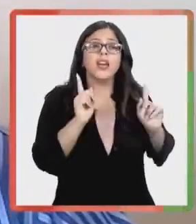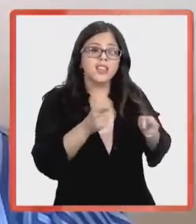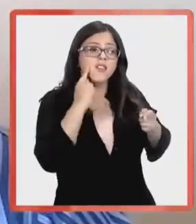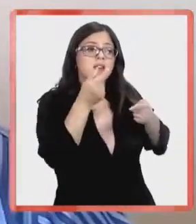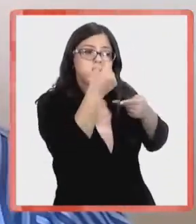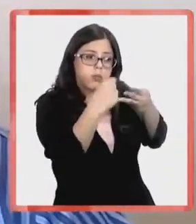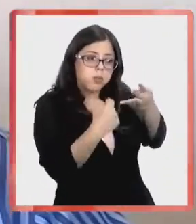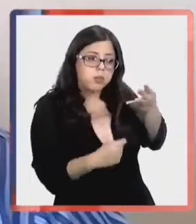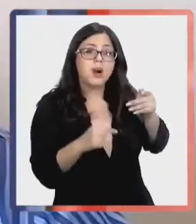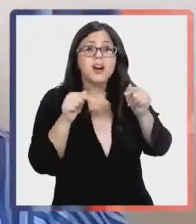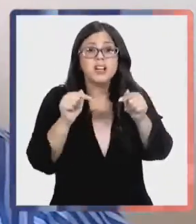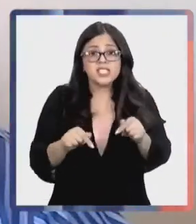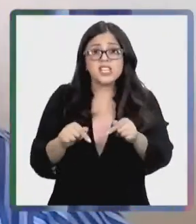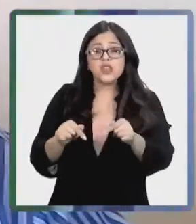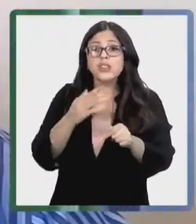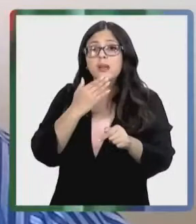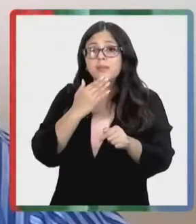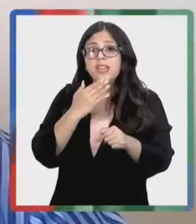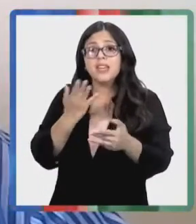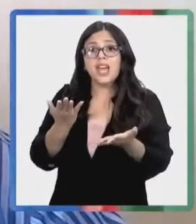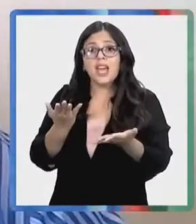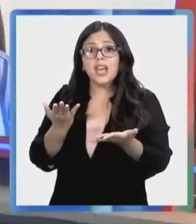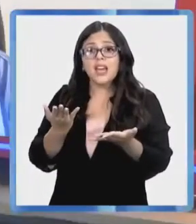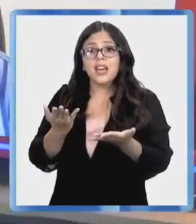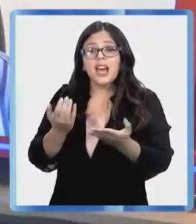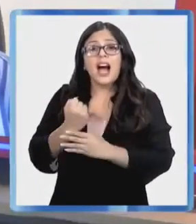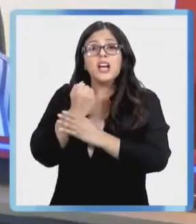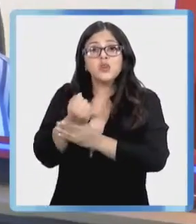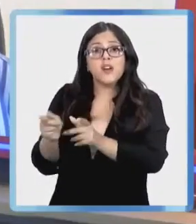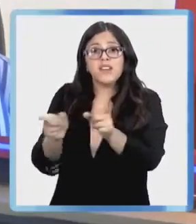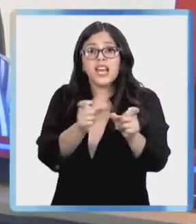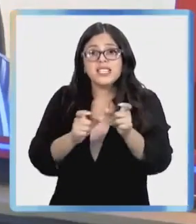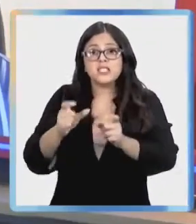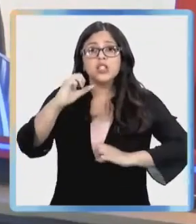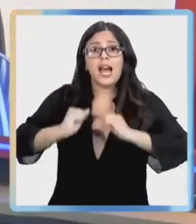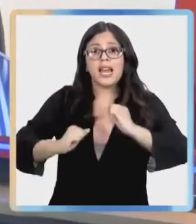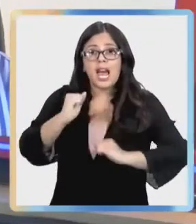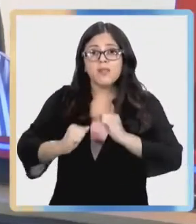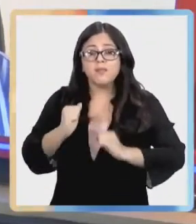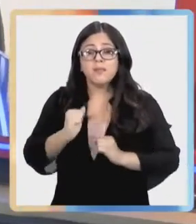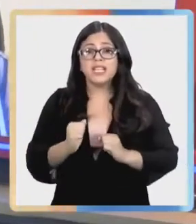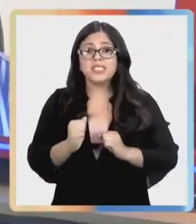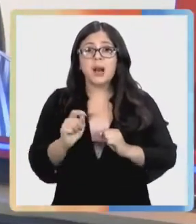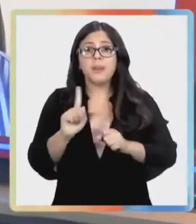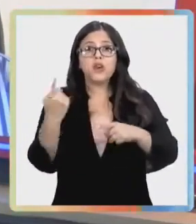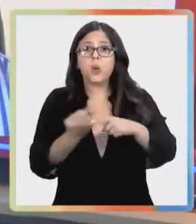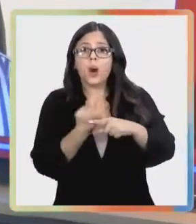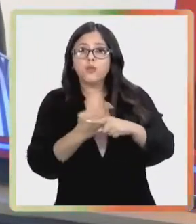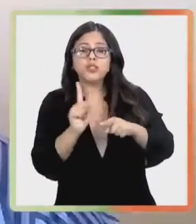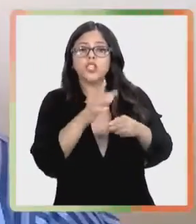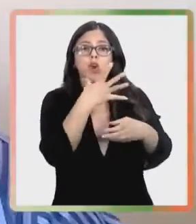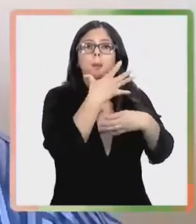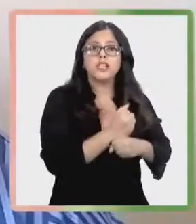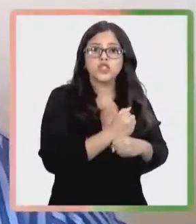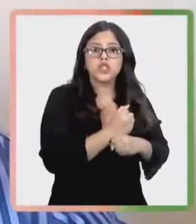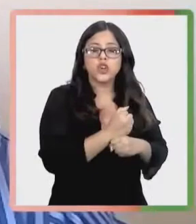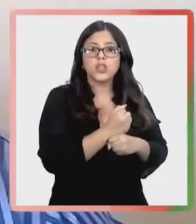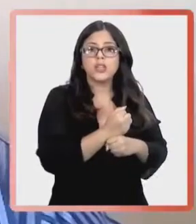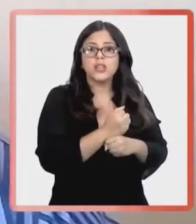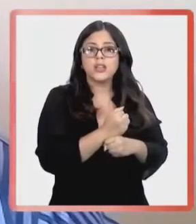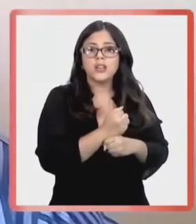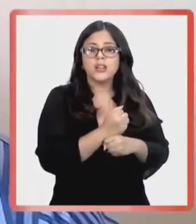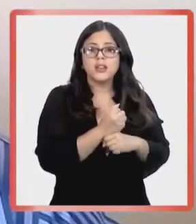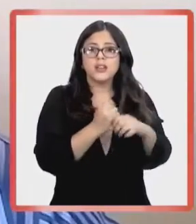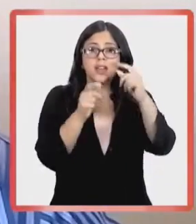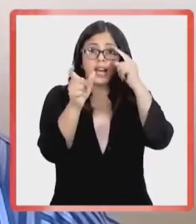con la fiscalización que se le va a hacer a los empleadores, para que no abusen, en este caso. En cuanto a que bajo cuerda, ¿verdad?, presionen, porque usted sabe,